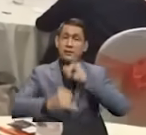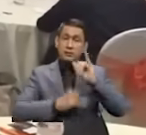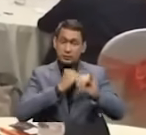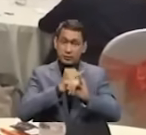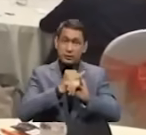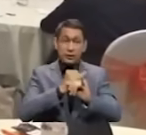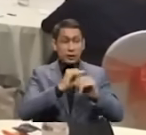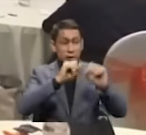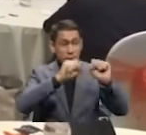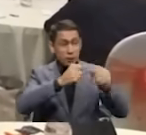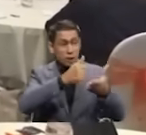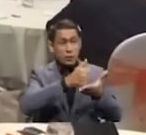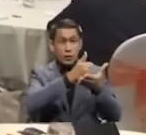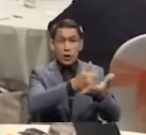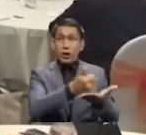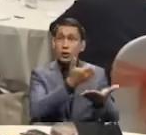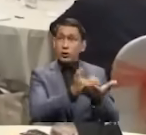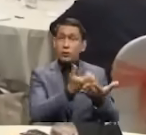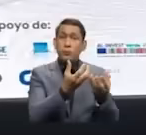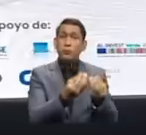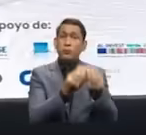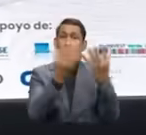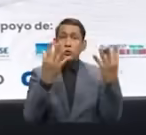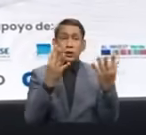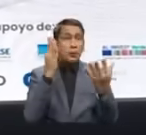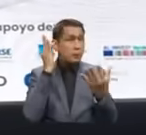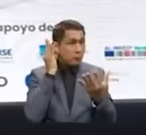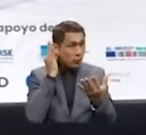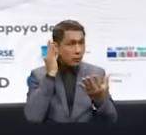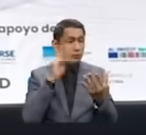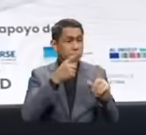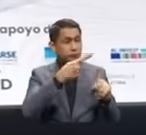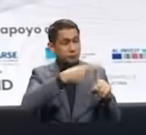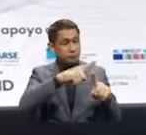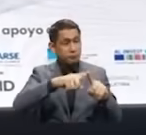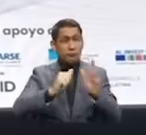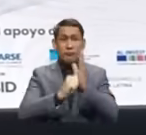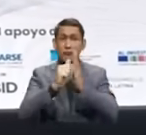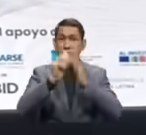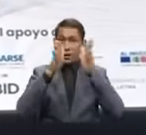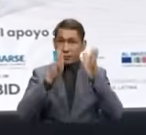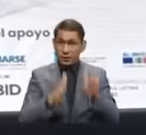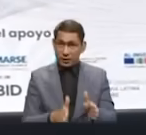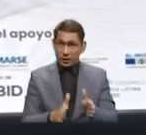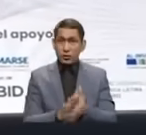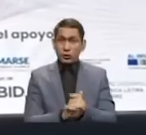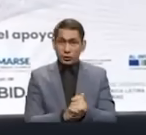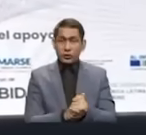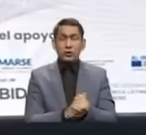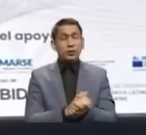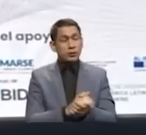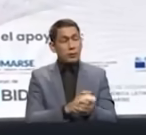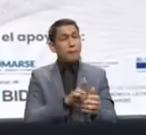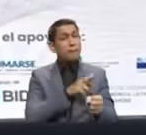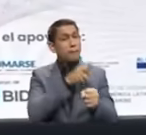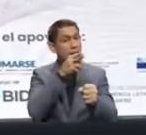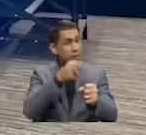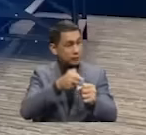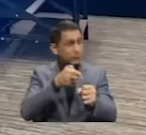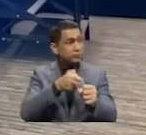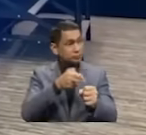las mujeres. Este evento reúne en Quito a varios ministros de Estado y más de una centena de actores involucrados en el